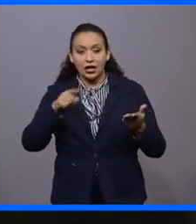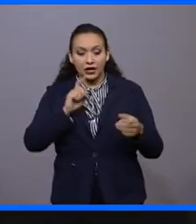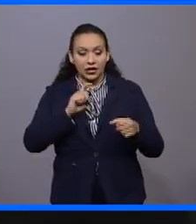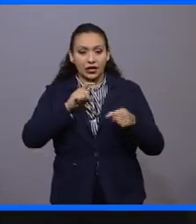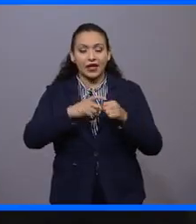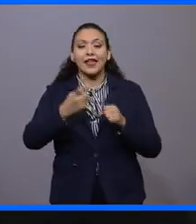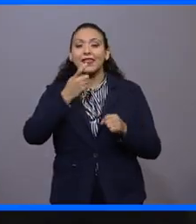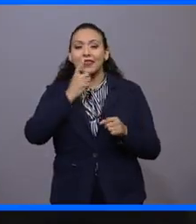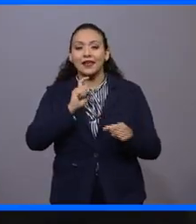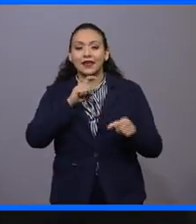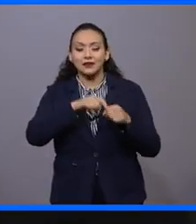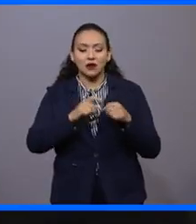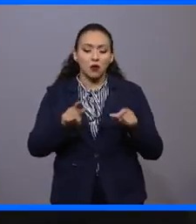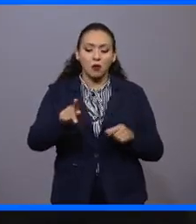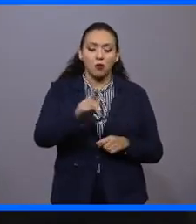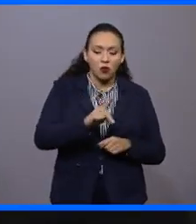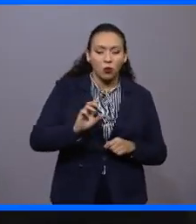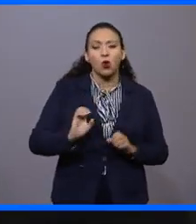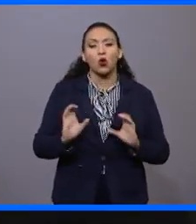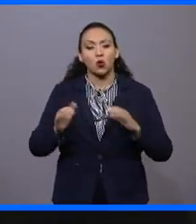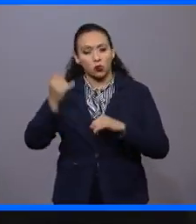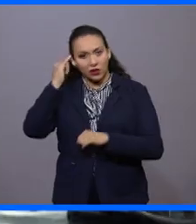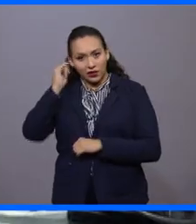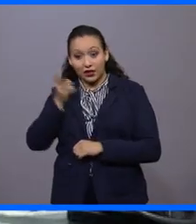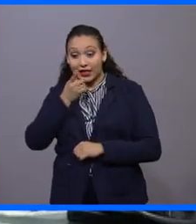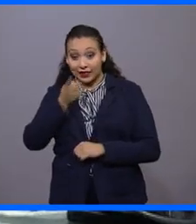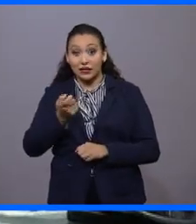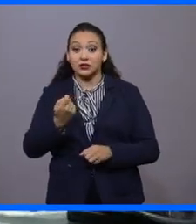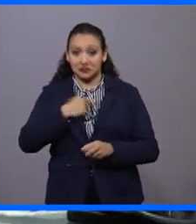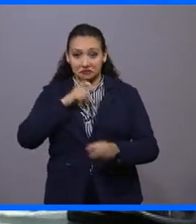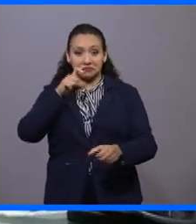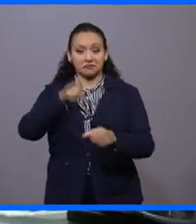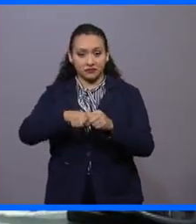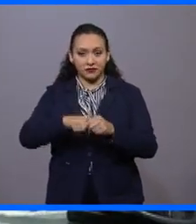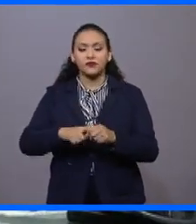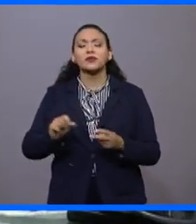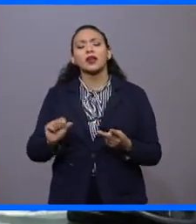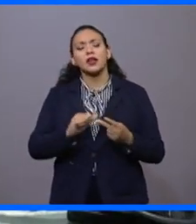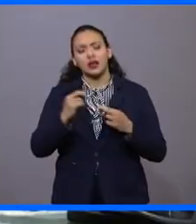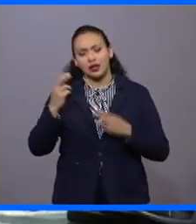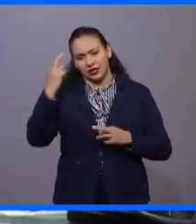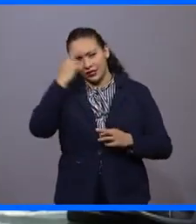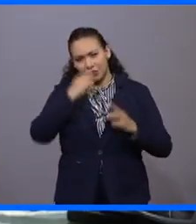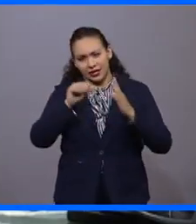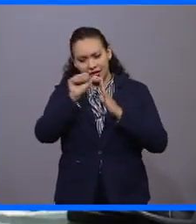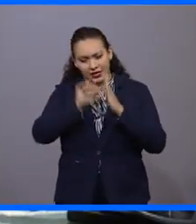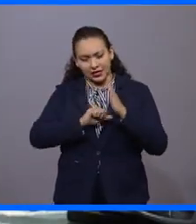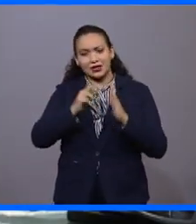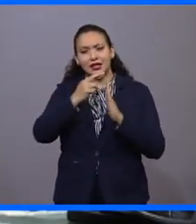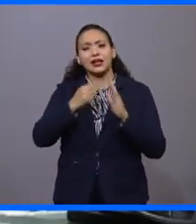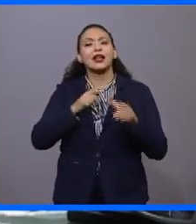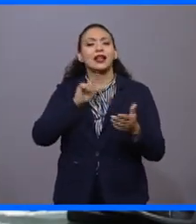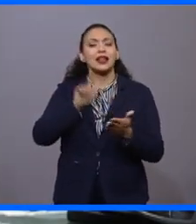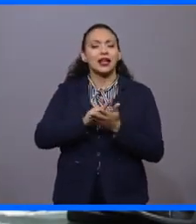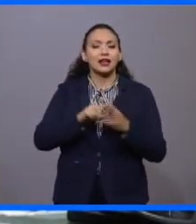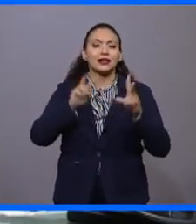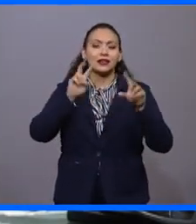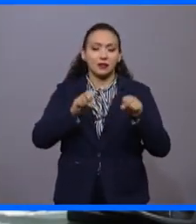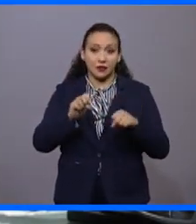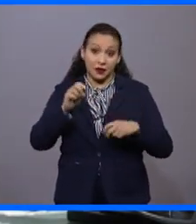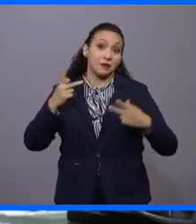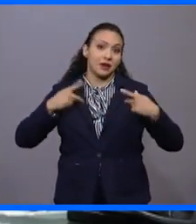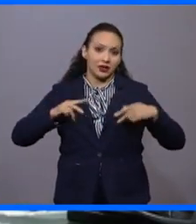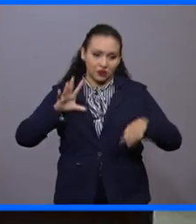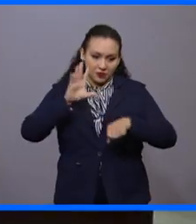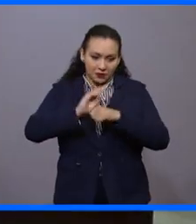como pertenecientes a un pueblo o comunidad indígena y sobre la validez del artículo 24 del reglamento de la Ley sobre Refugiados y